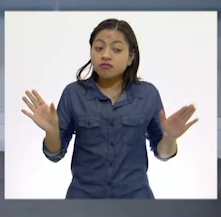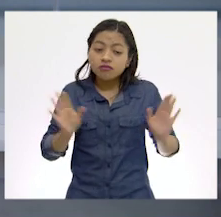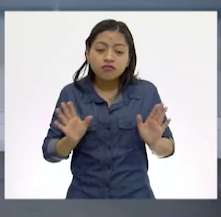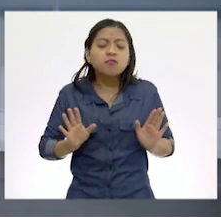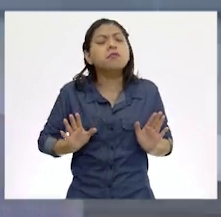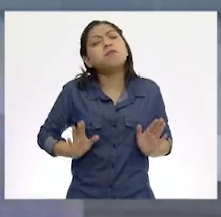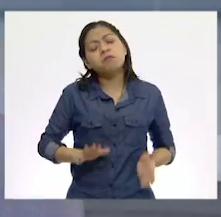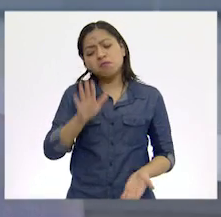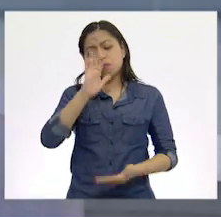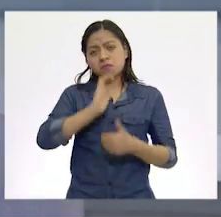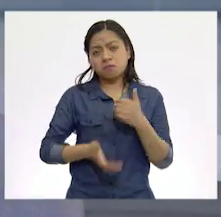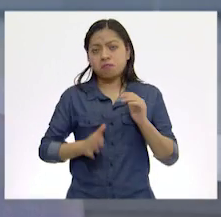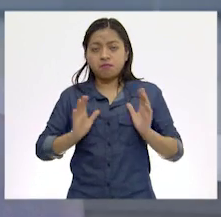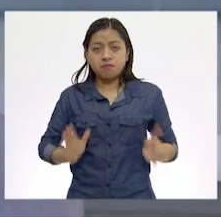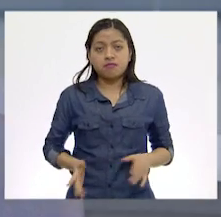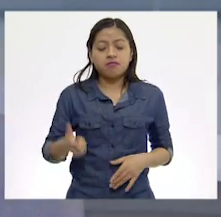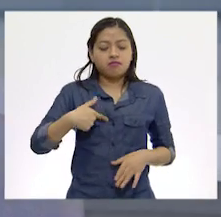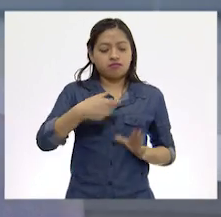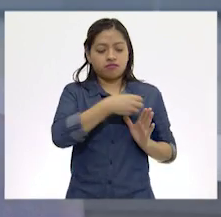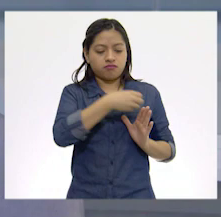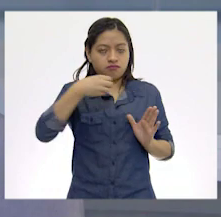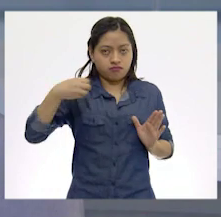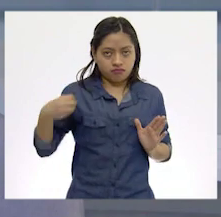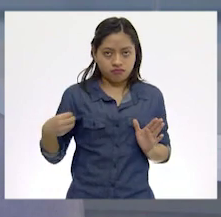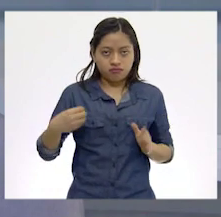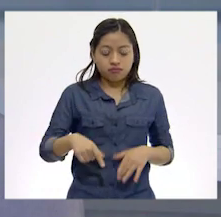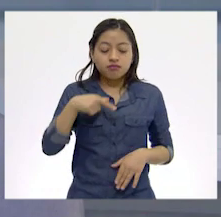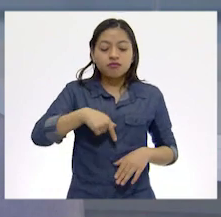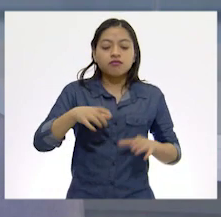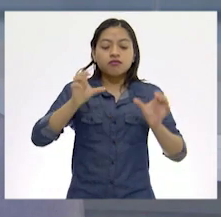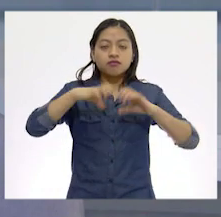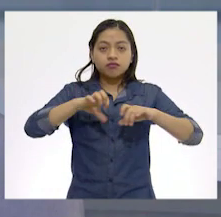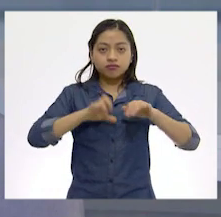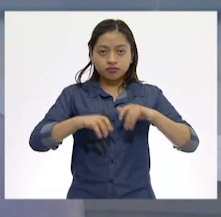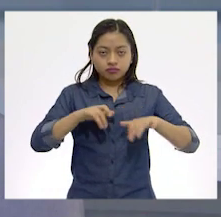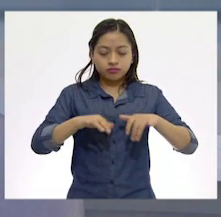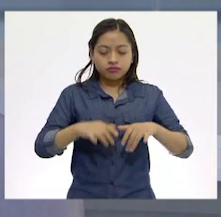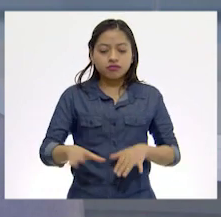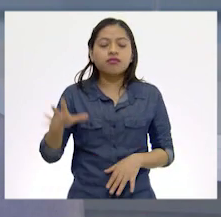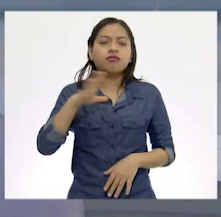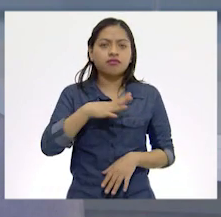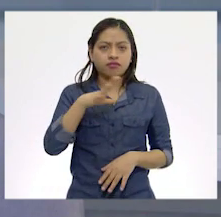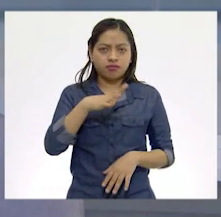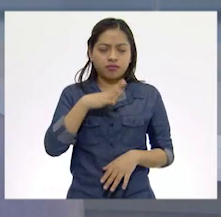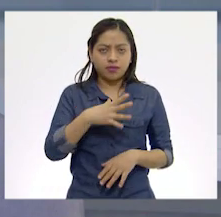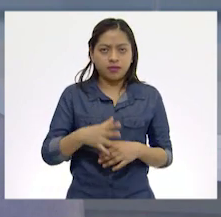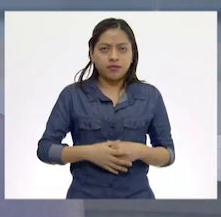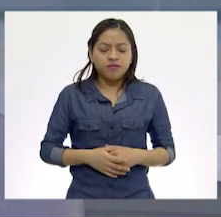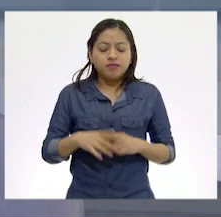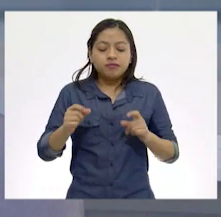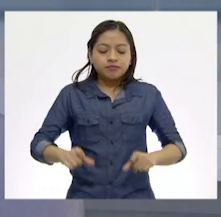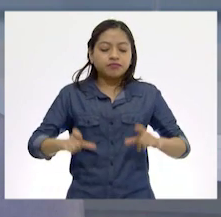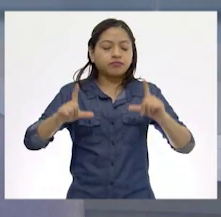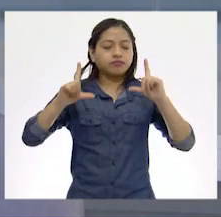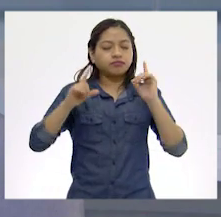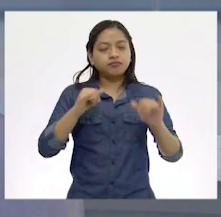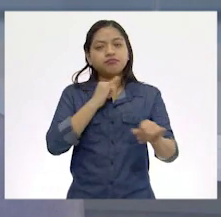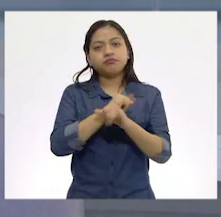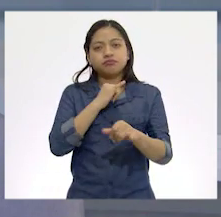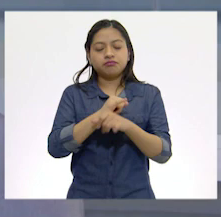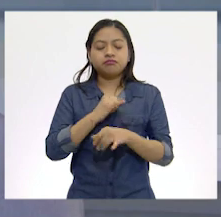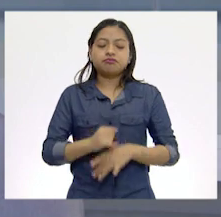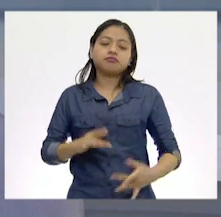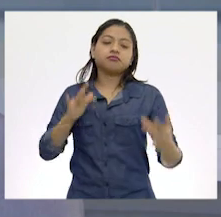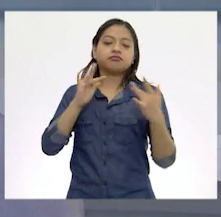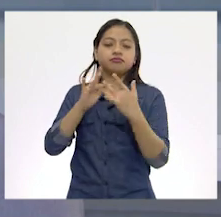como completada. Tengo organizado en la computadora, tengo mi cuenta y ahí me conecto a las